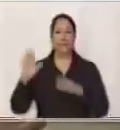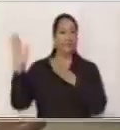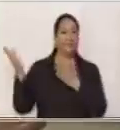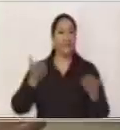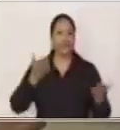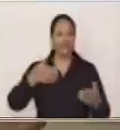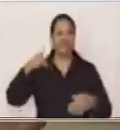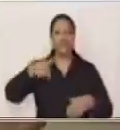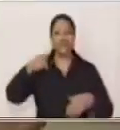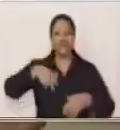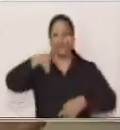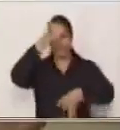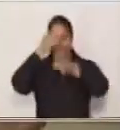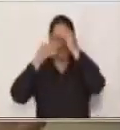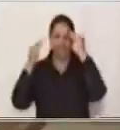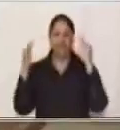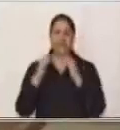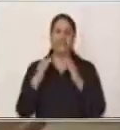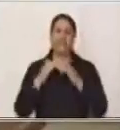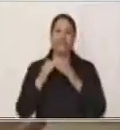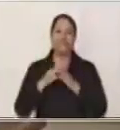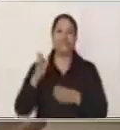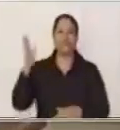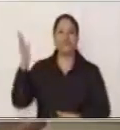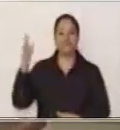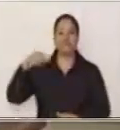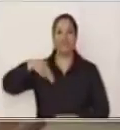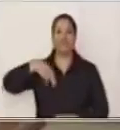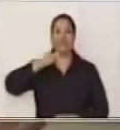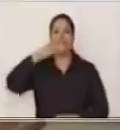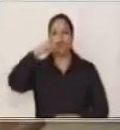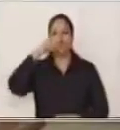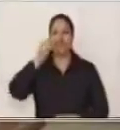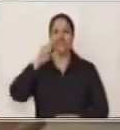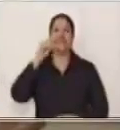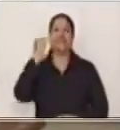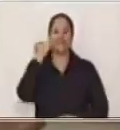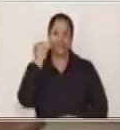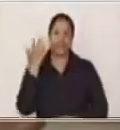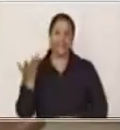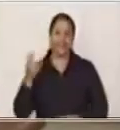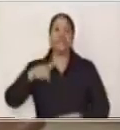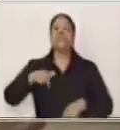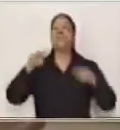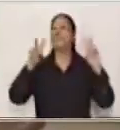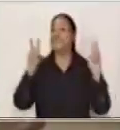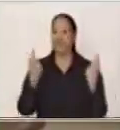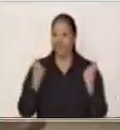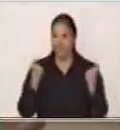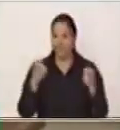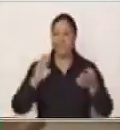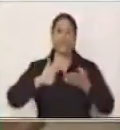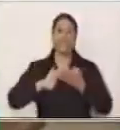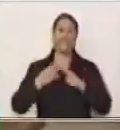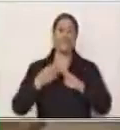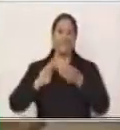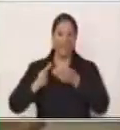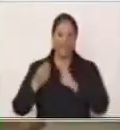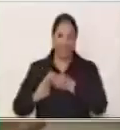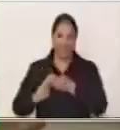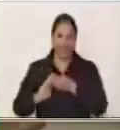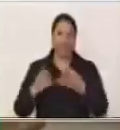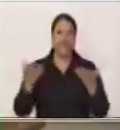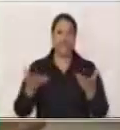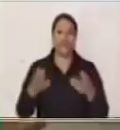Bienvenidos a este espacio educativo Aprendo en Casa. Soy Natalie Barra y en esta oportunidad desarrollaré el tema del área de matemática siendo